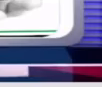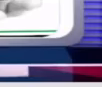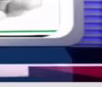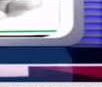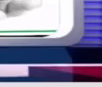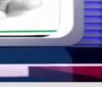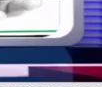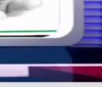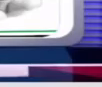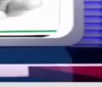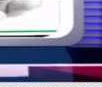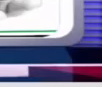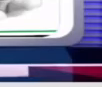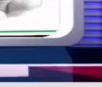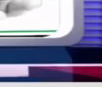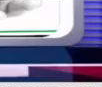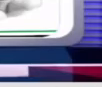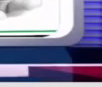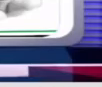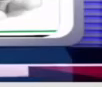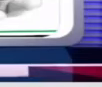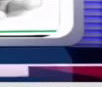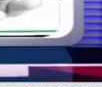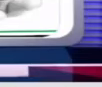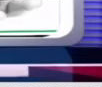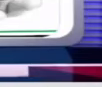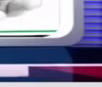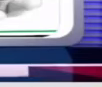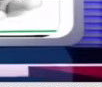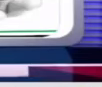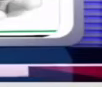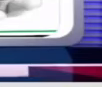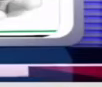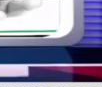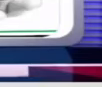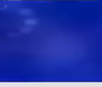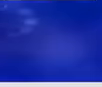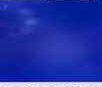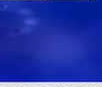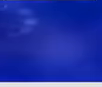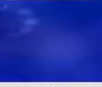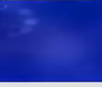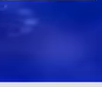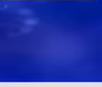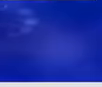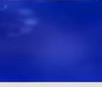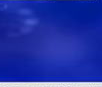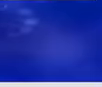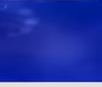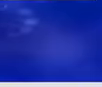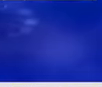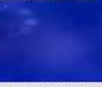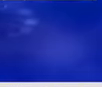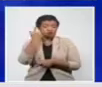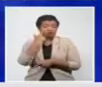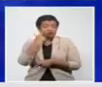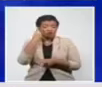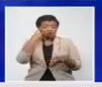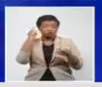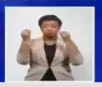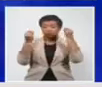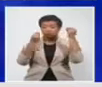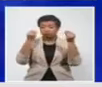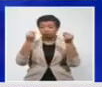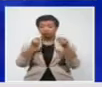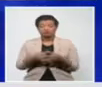conferencia la intérprete de lengua de señas, Maday Pérez. Y doctor, el tema de la vacunación sigue siendo bien polémico, lo comentábamos.